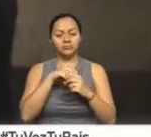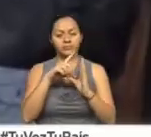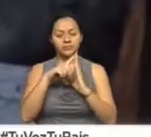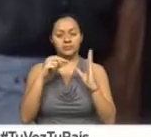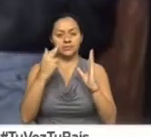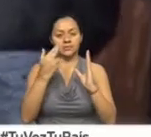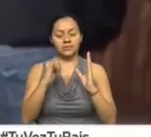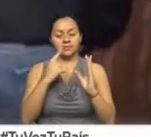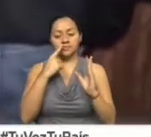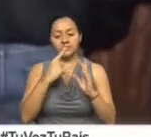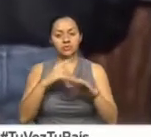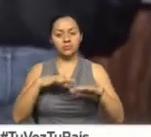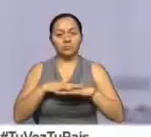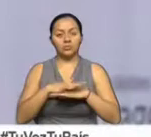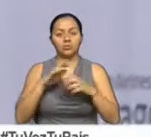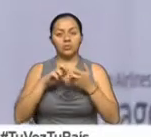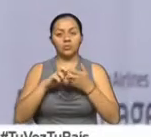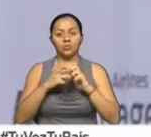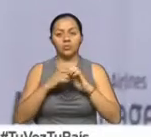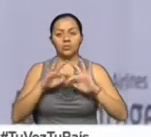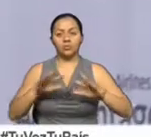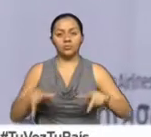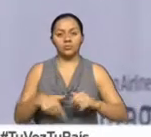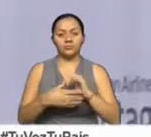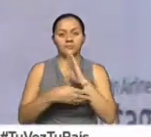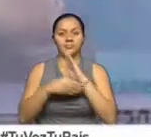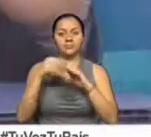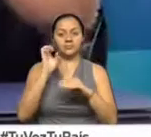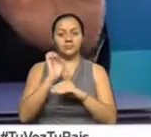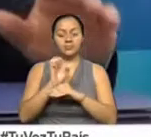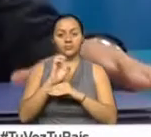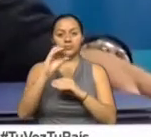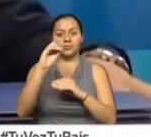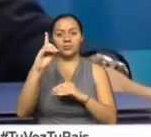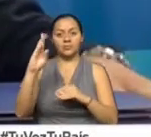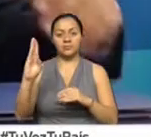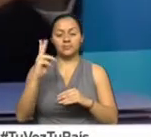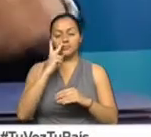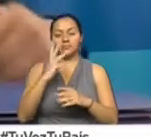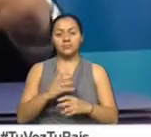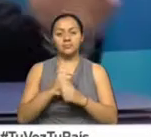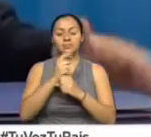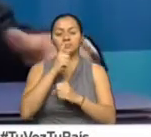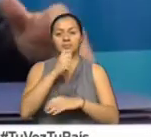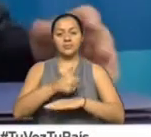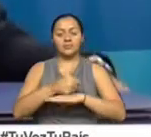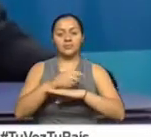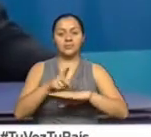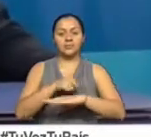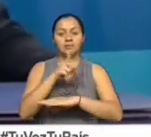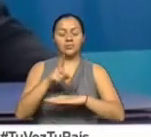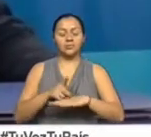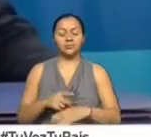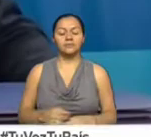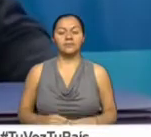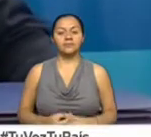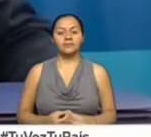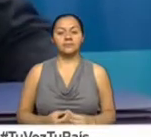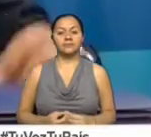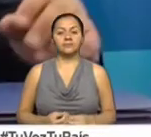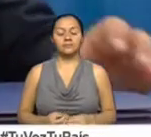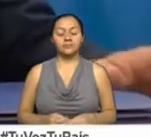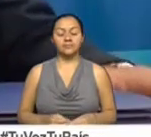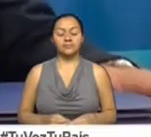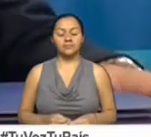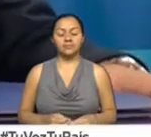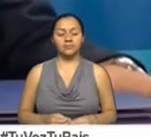de las redes de corrupción en los casos Petroecuador y Odebrecht. Así lo aseguró Leonardo Orlando, director de la entidad encargada del